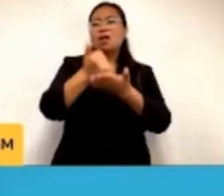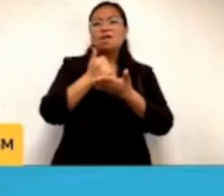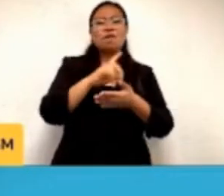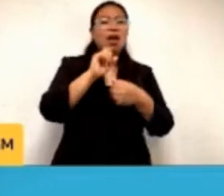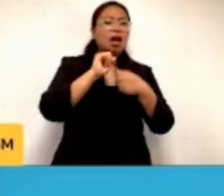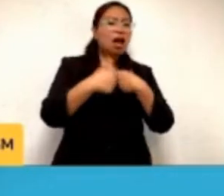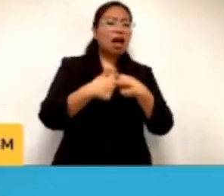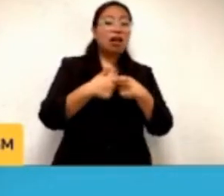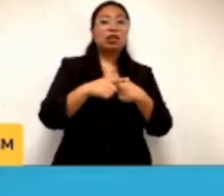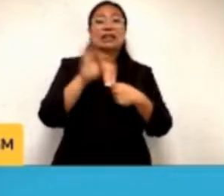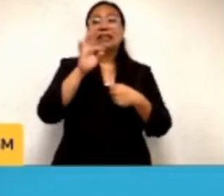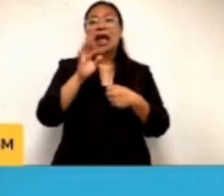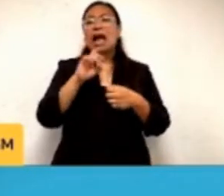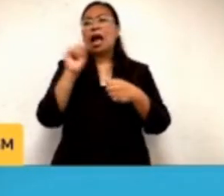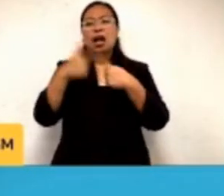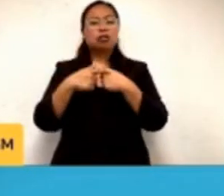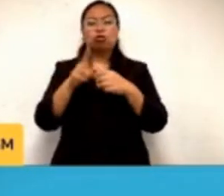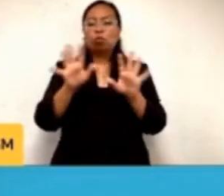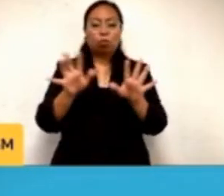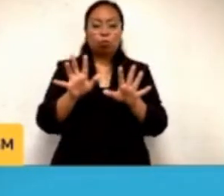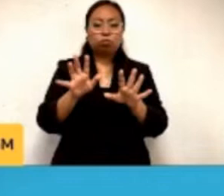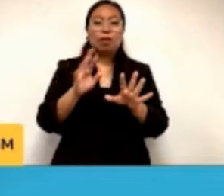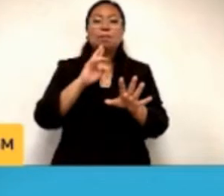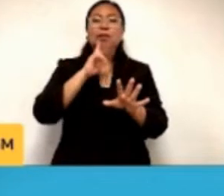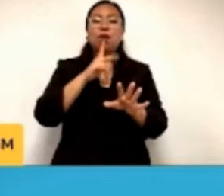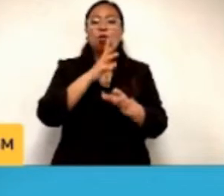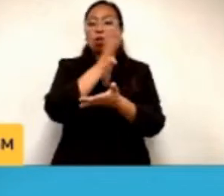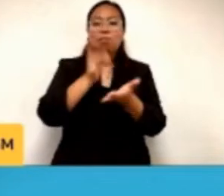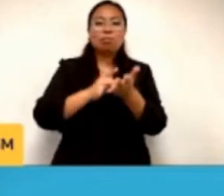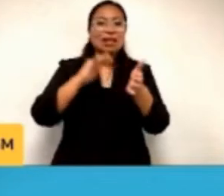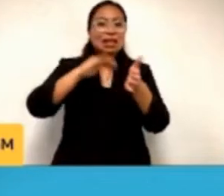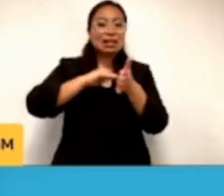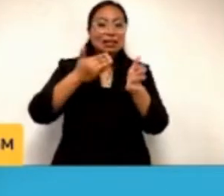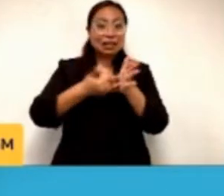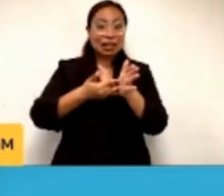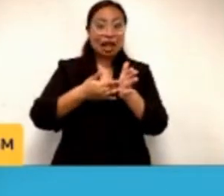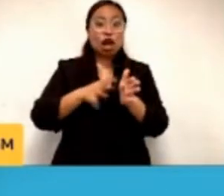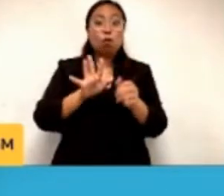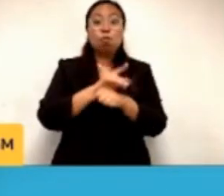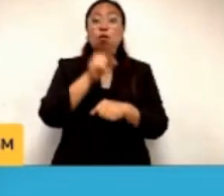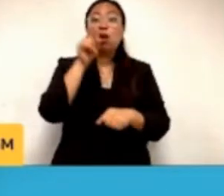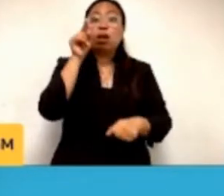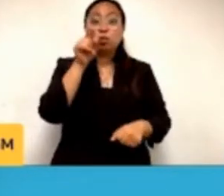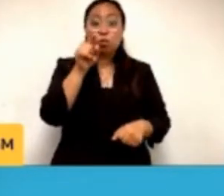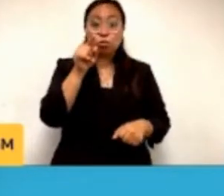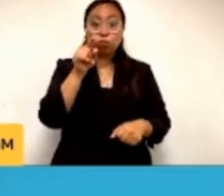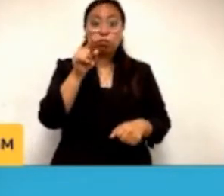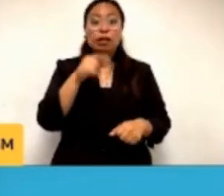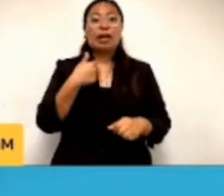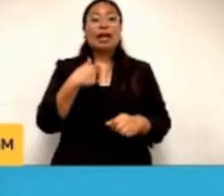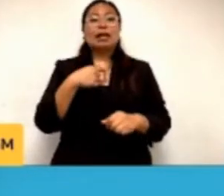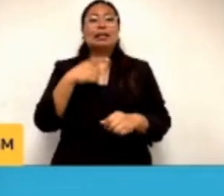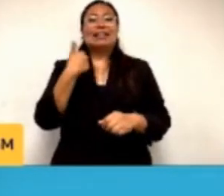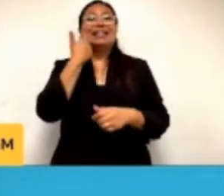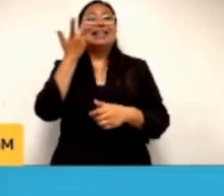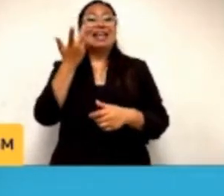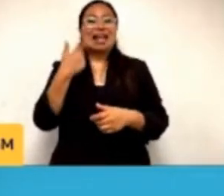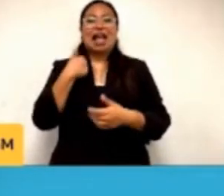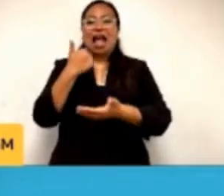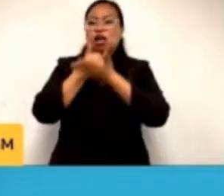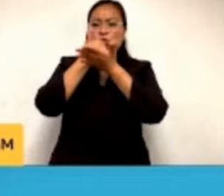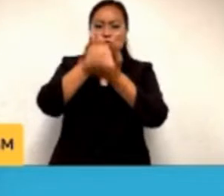vez se me ofrece. No, pero lo cierto es que personas como tú que aspiran a generar un impacto, que